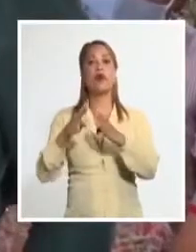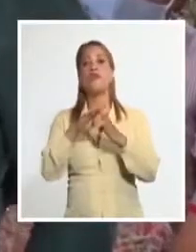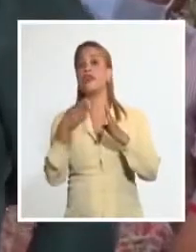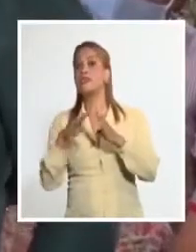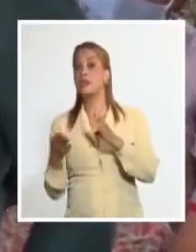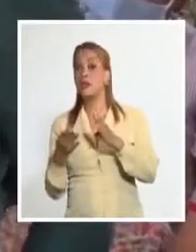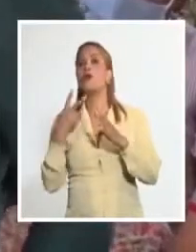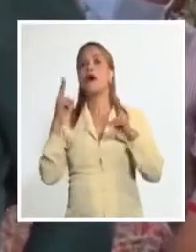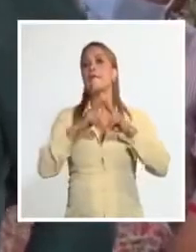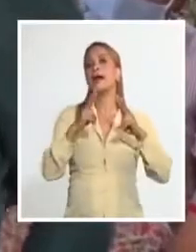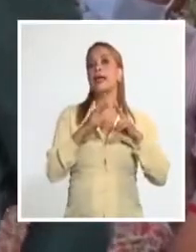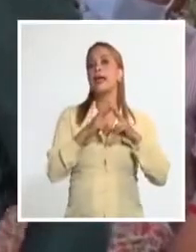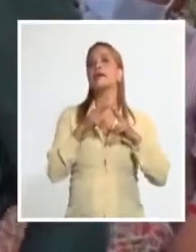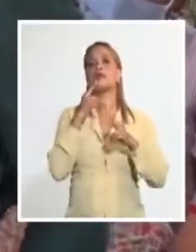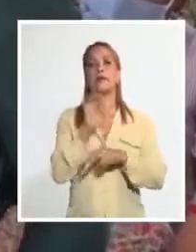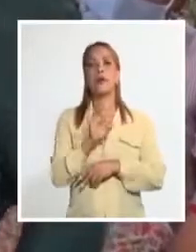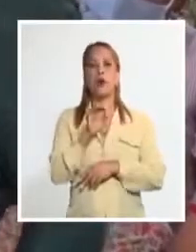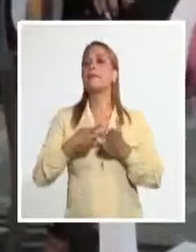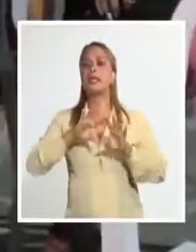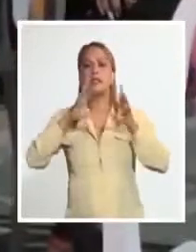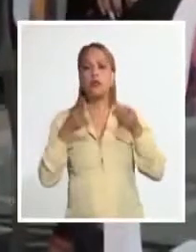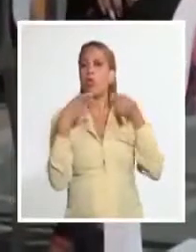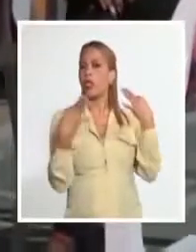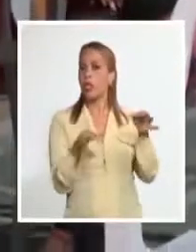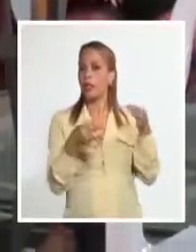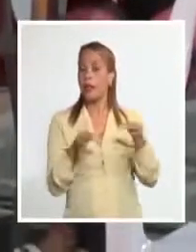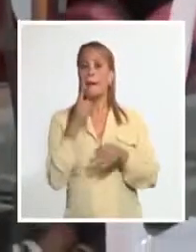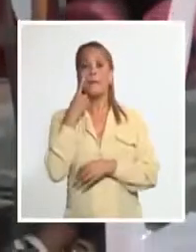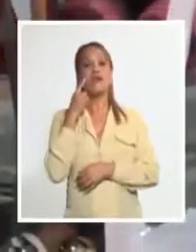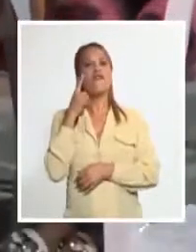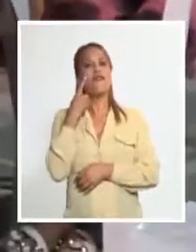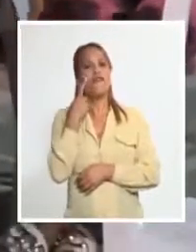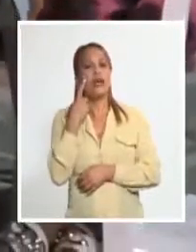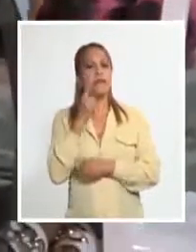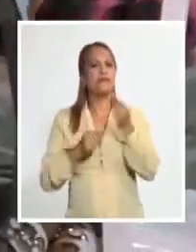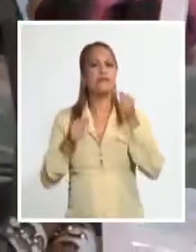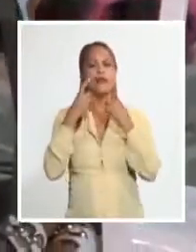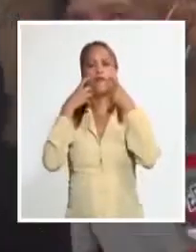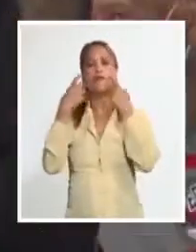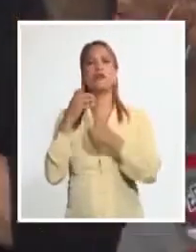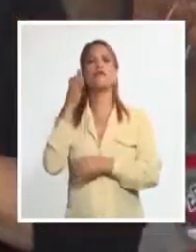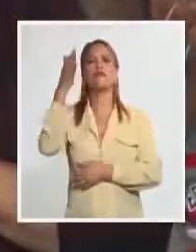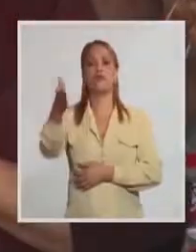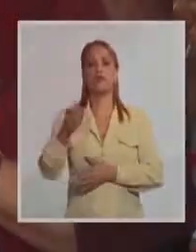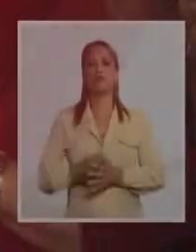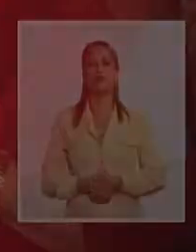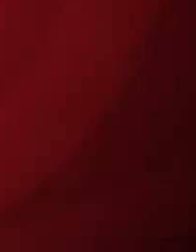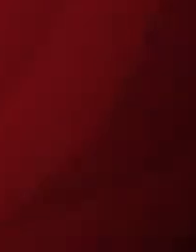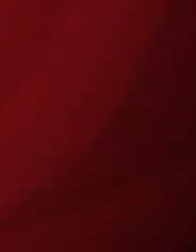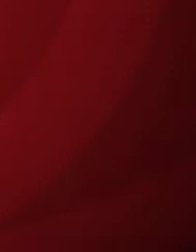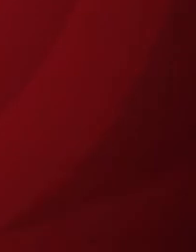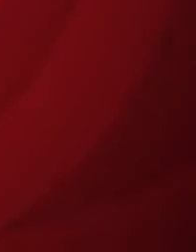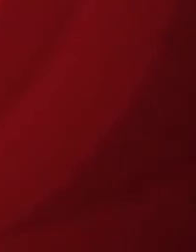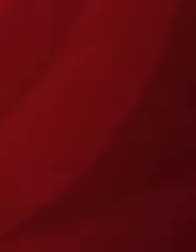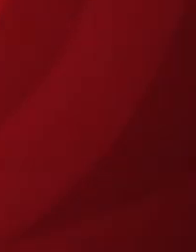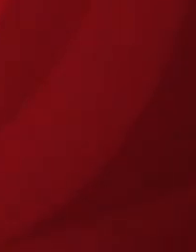la población. Por eso necesitan destruirlo con un basural de mentiras.